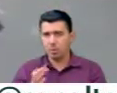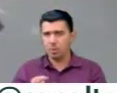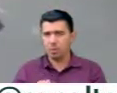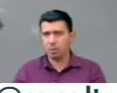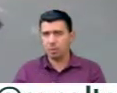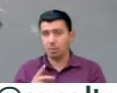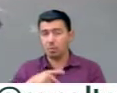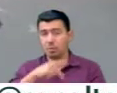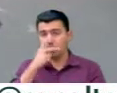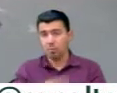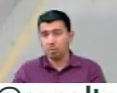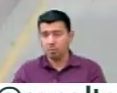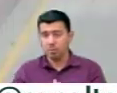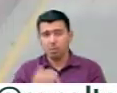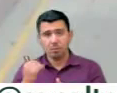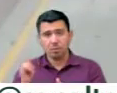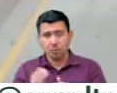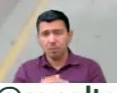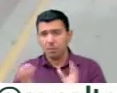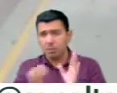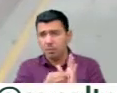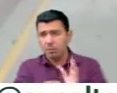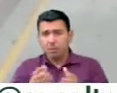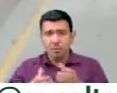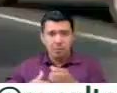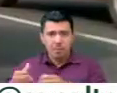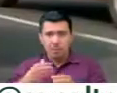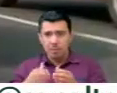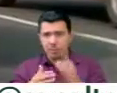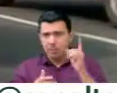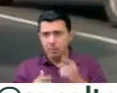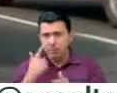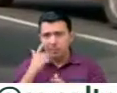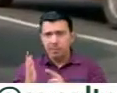El proyecto ya fue radicado en el Congreso. En los próximos días se dará ponencia a la iniciativa.